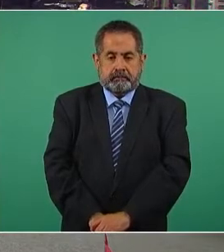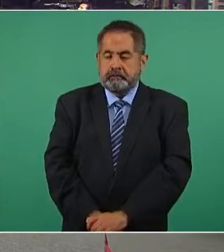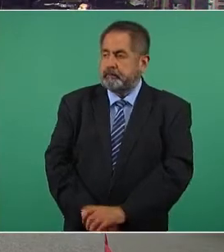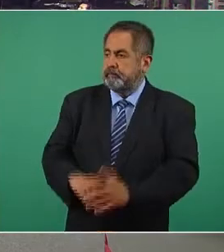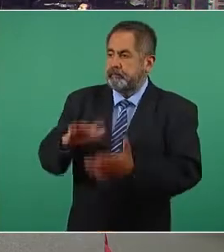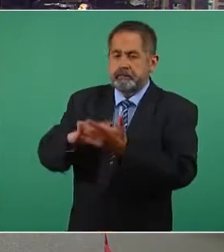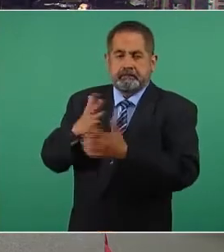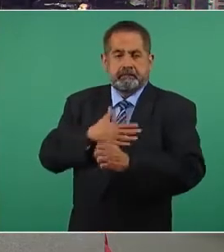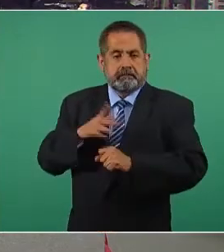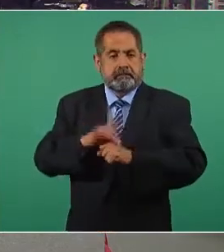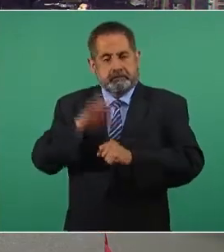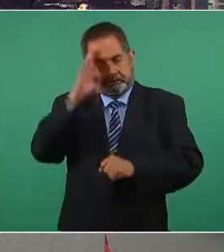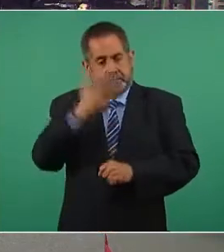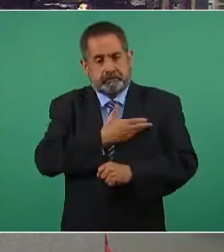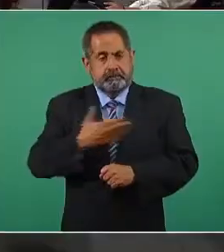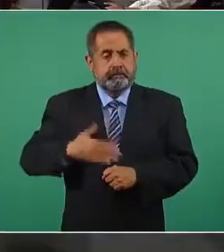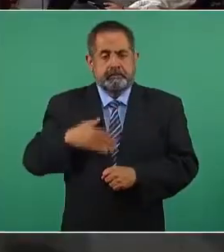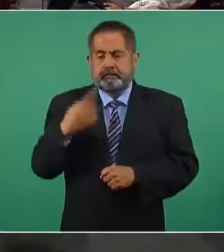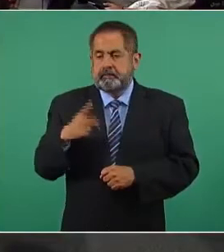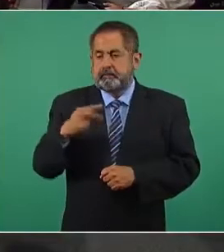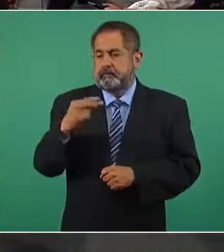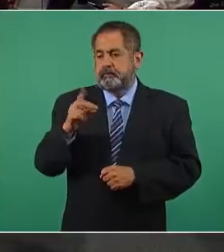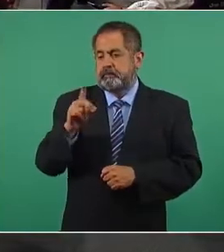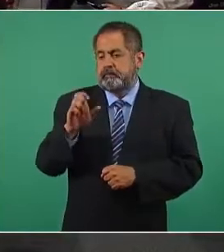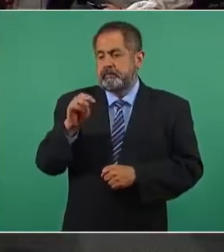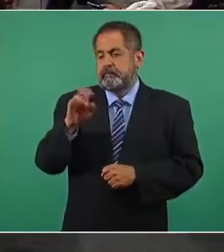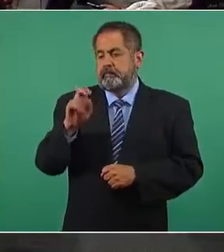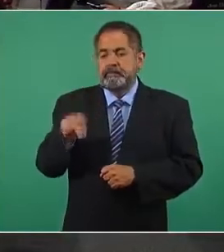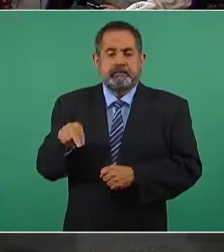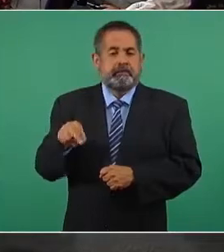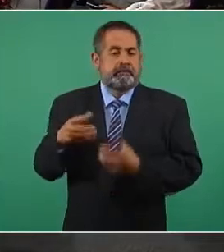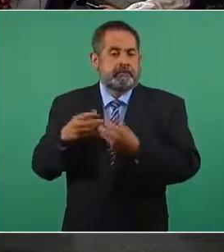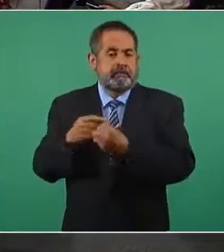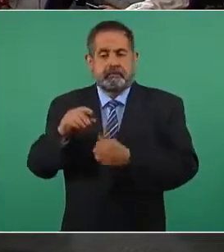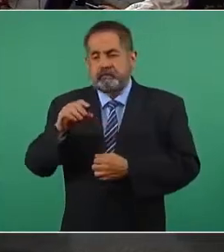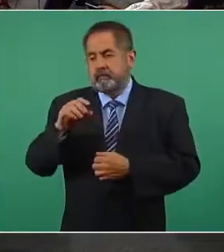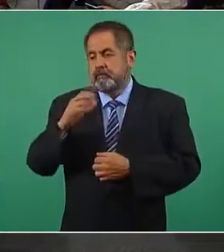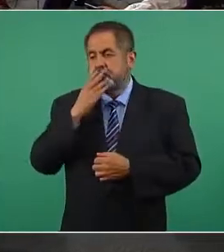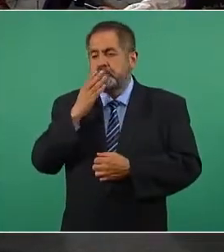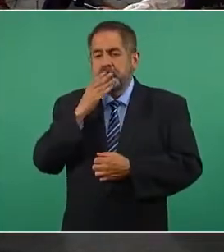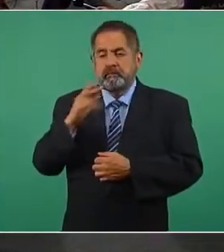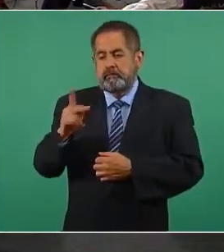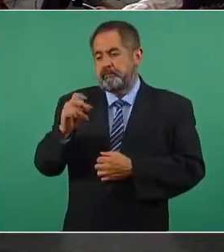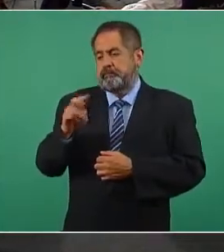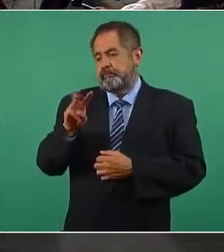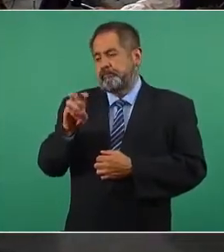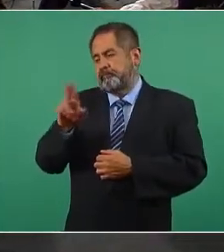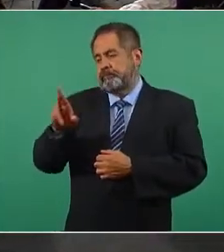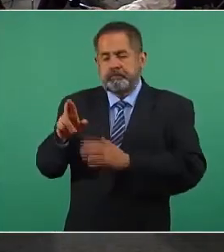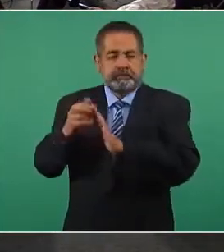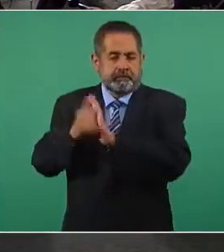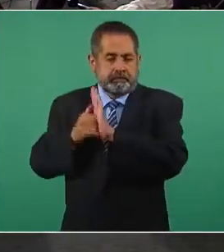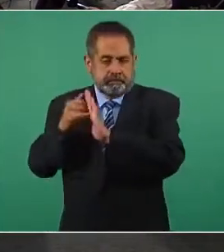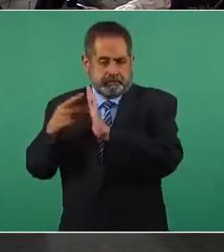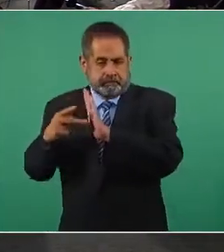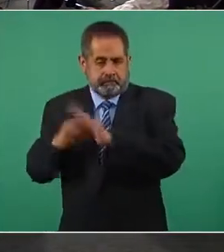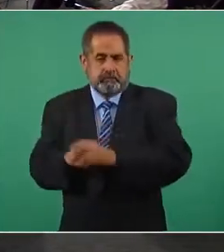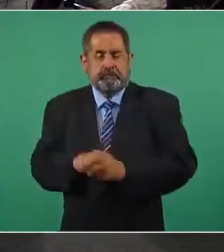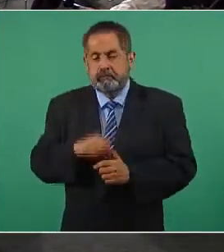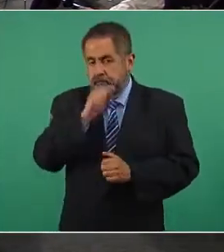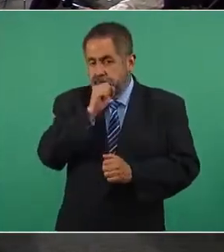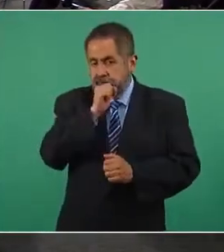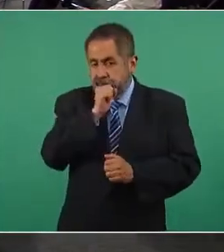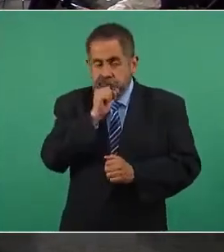Gracias, buenos días, señor presidente. Demián Duarte de el Sonora Power en YouTube. Y bueno, preguntarle,